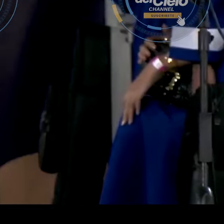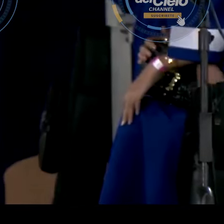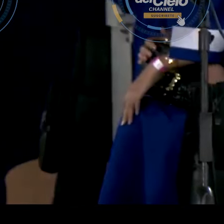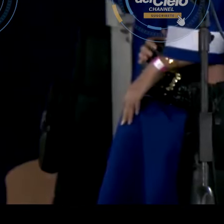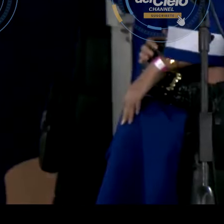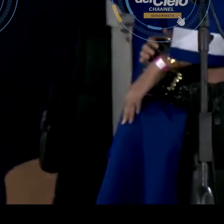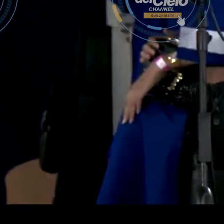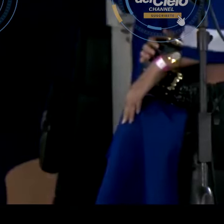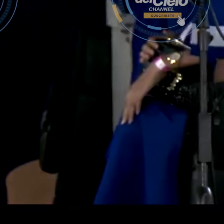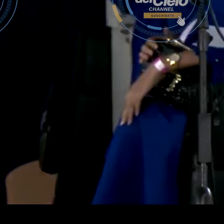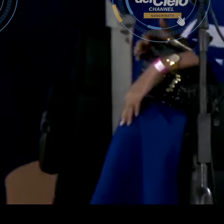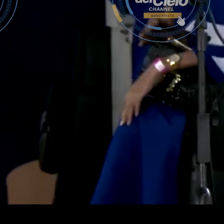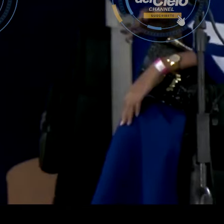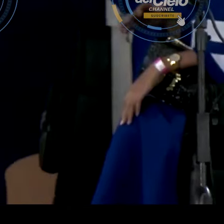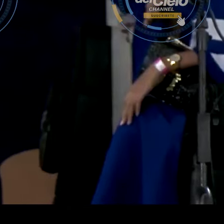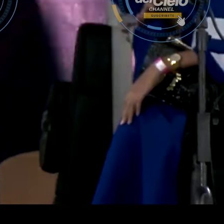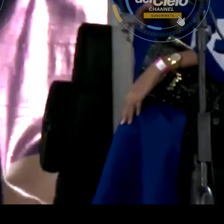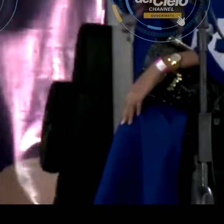que nadie se pierda.